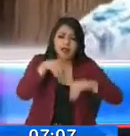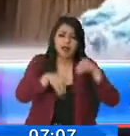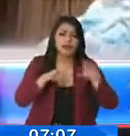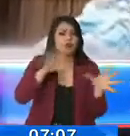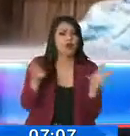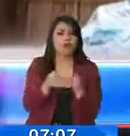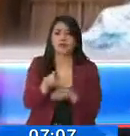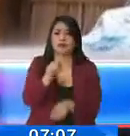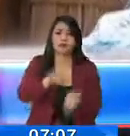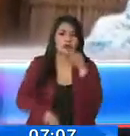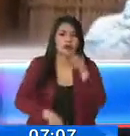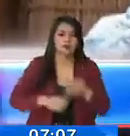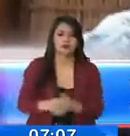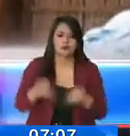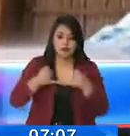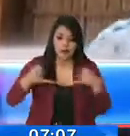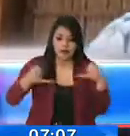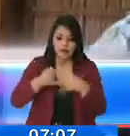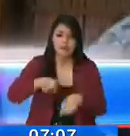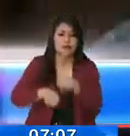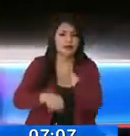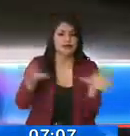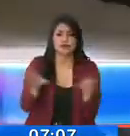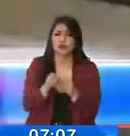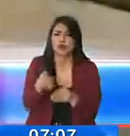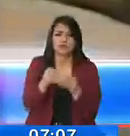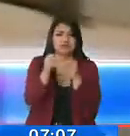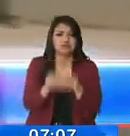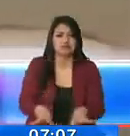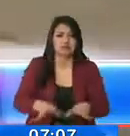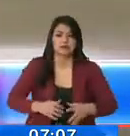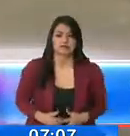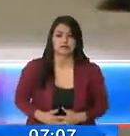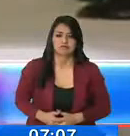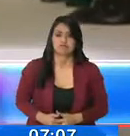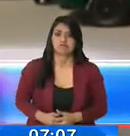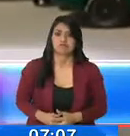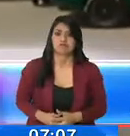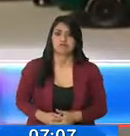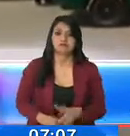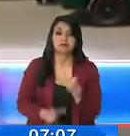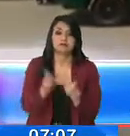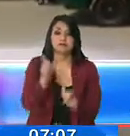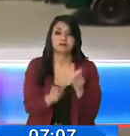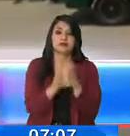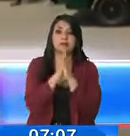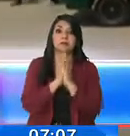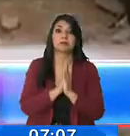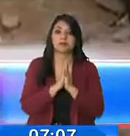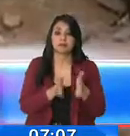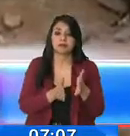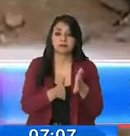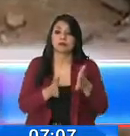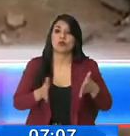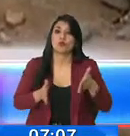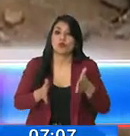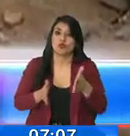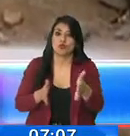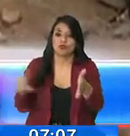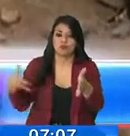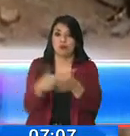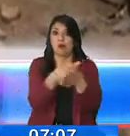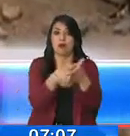ha dañado. Me ha arrancado los cables, me ha dañado, no tengo nada. Los moradores de la zona solicitan que se coloque un muro de contención para evitar